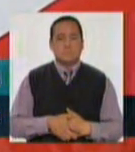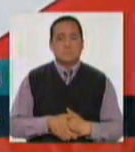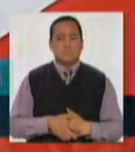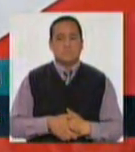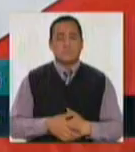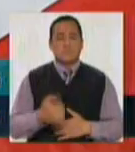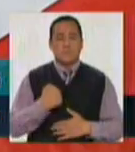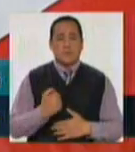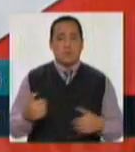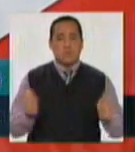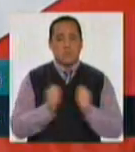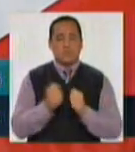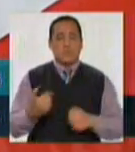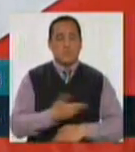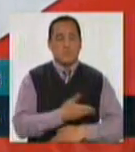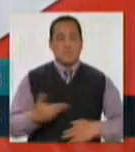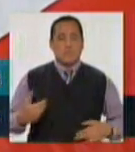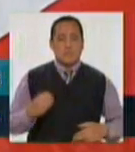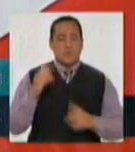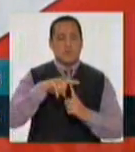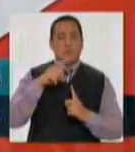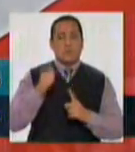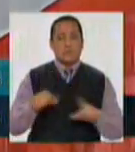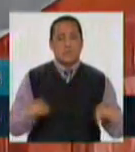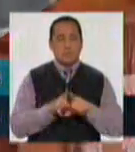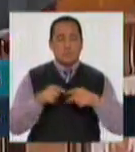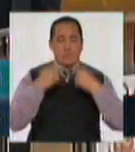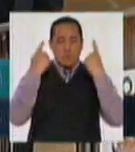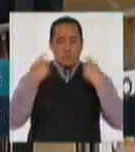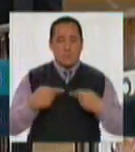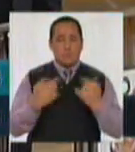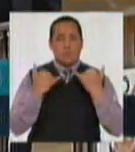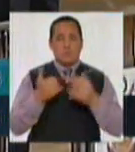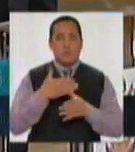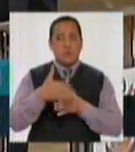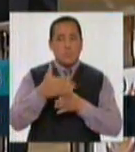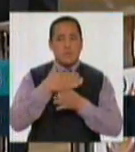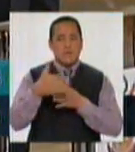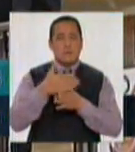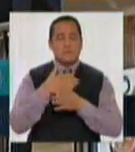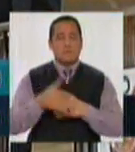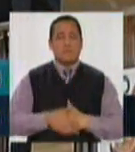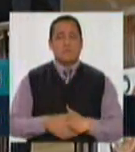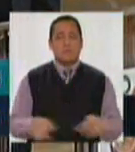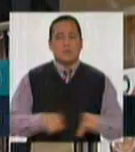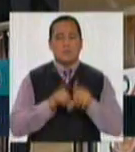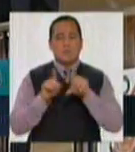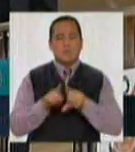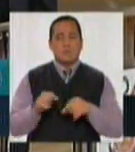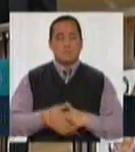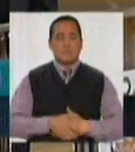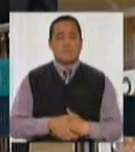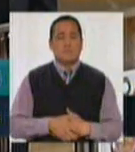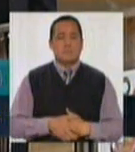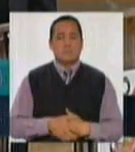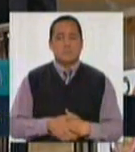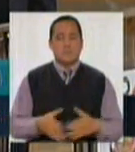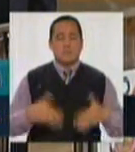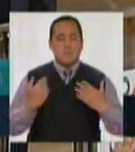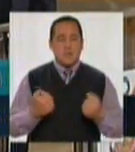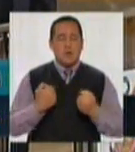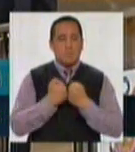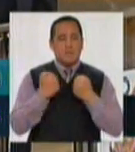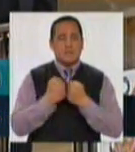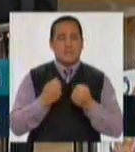Yo y el presidente Ollanta llegamos a un acuerdo que cooperaríamos para combatir